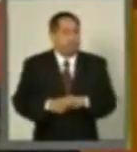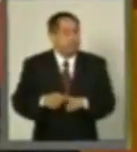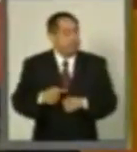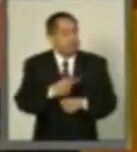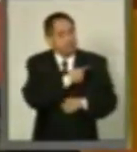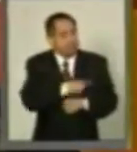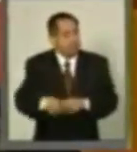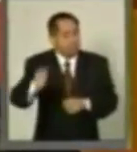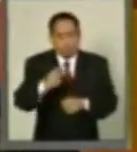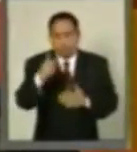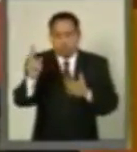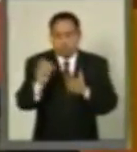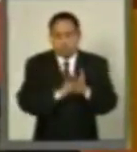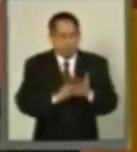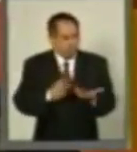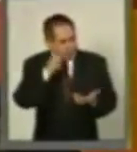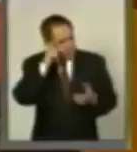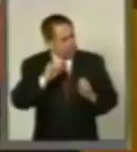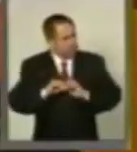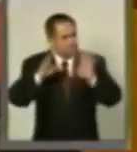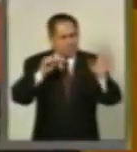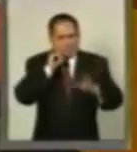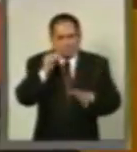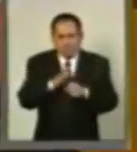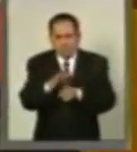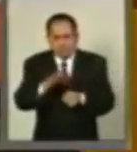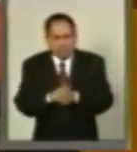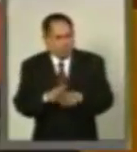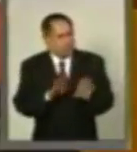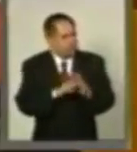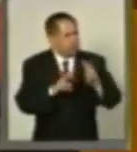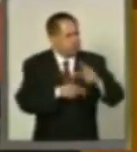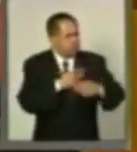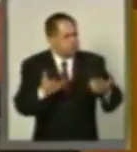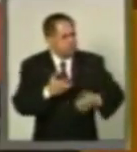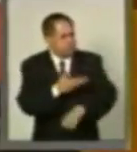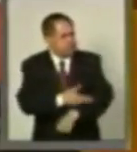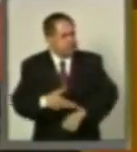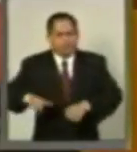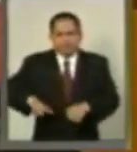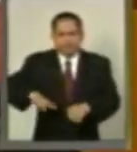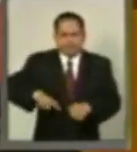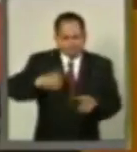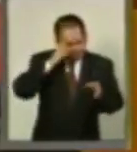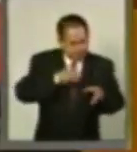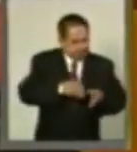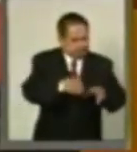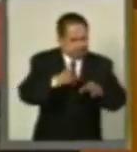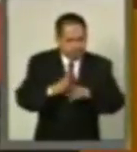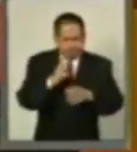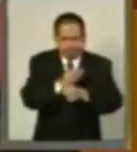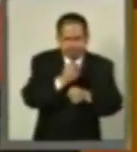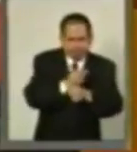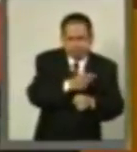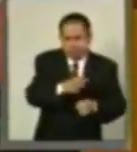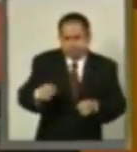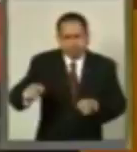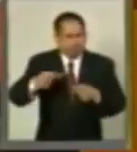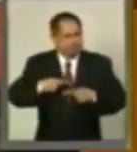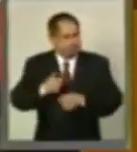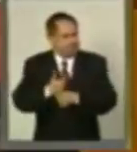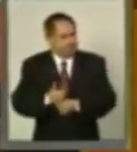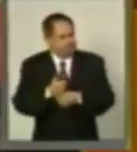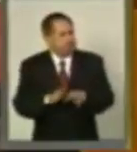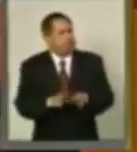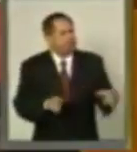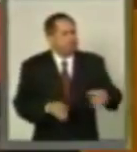de la tragedia y no hay claridad de cuál es la estrategia de los gobiernos para atender a los damnificados.